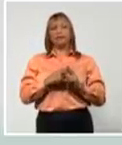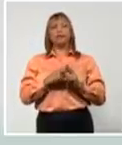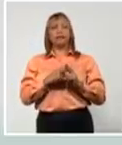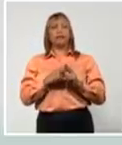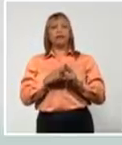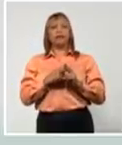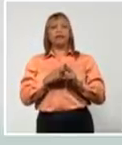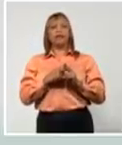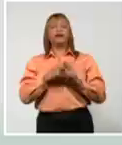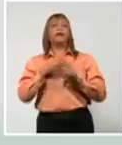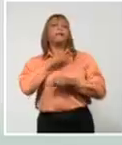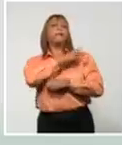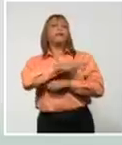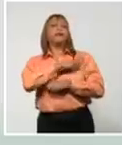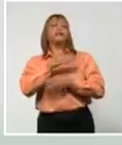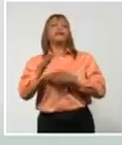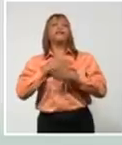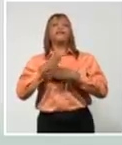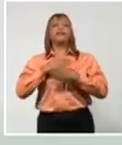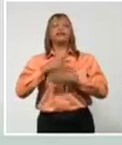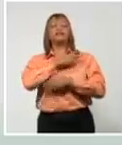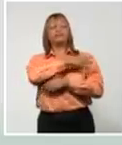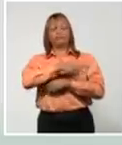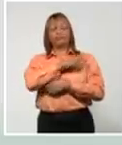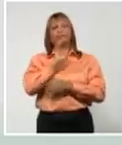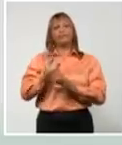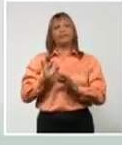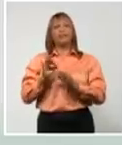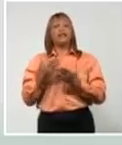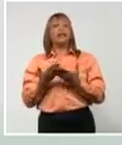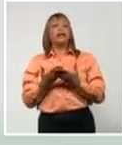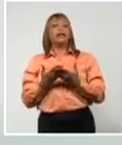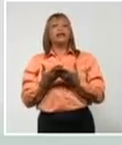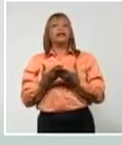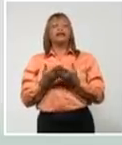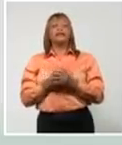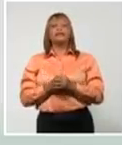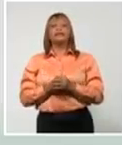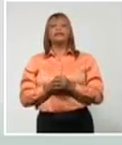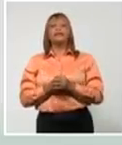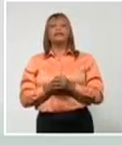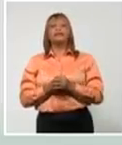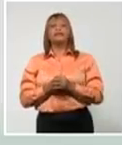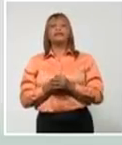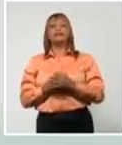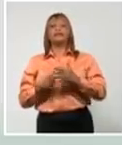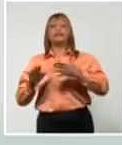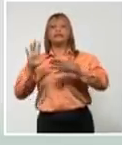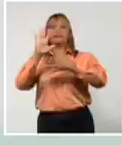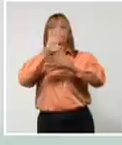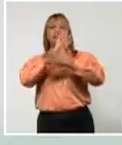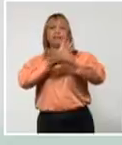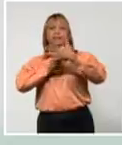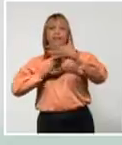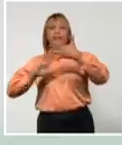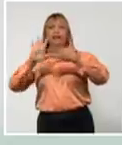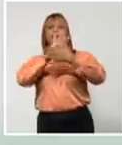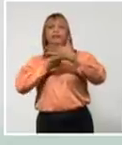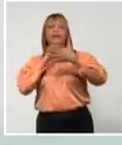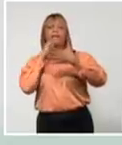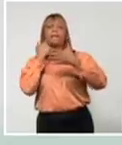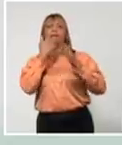varios continentes, sin embargo, la región de las Américas, entre los 10 países con más fallecidos,